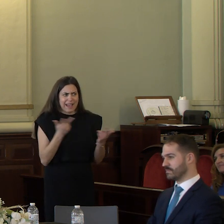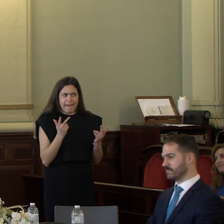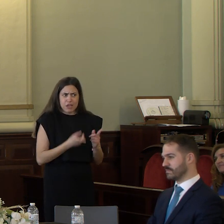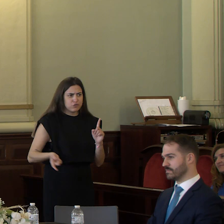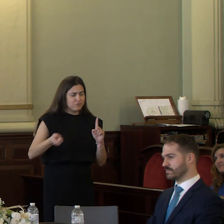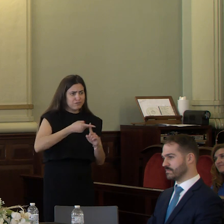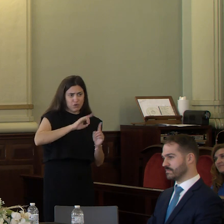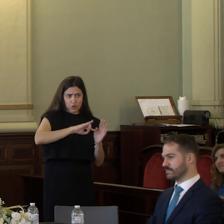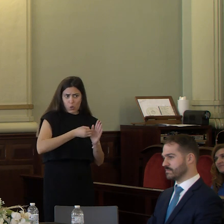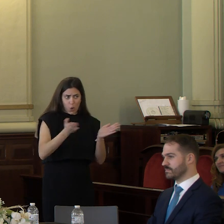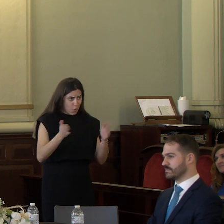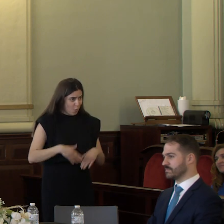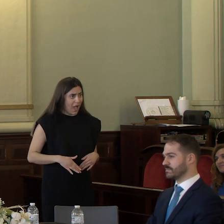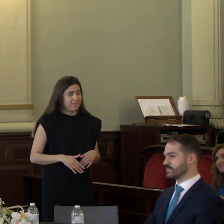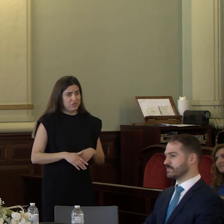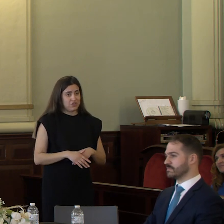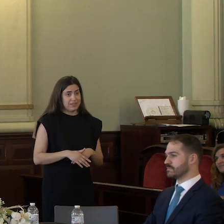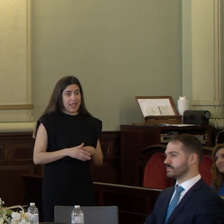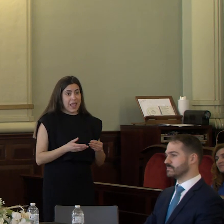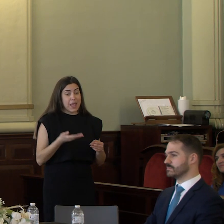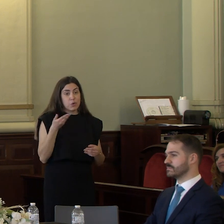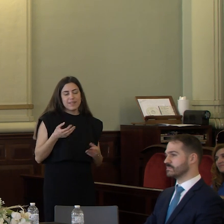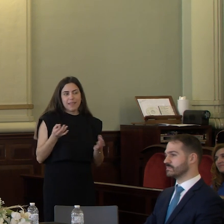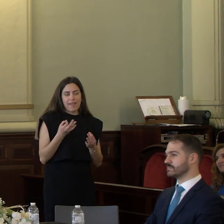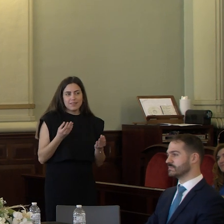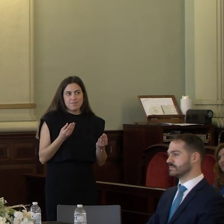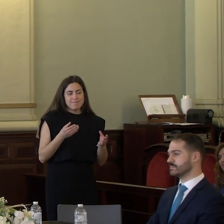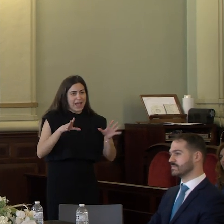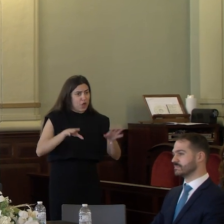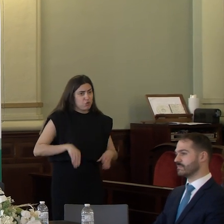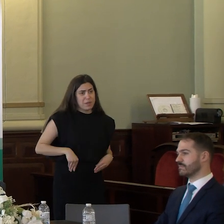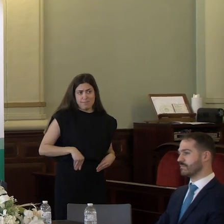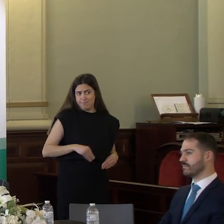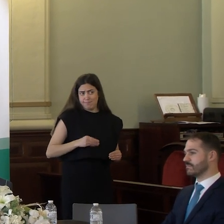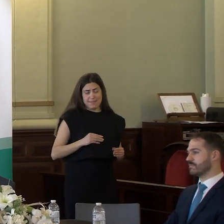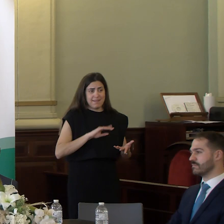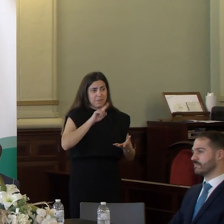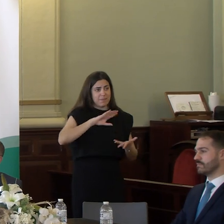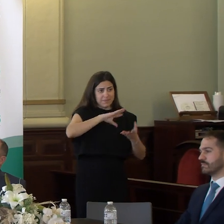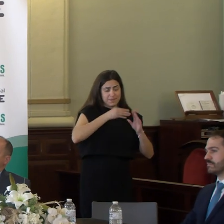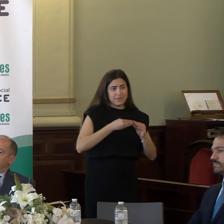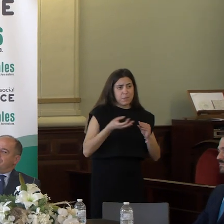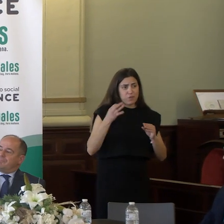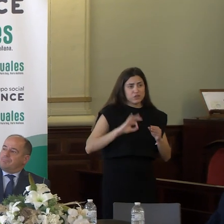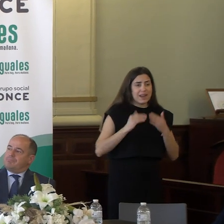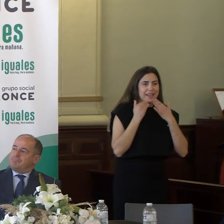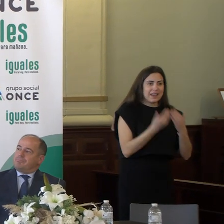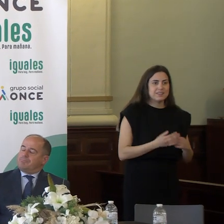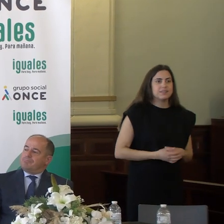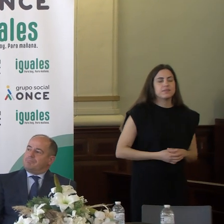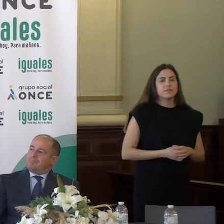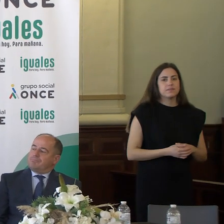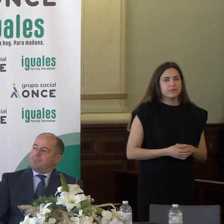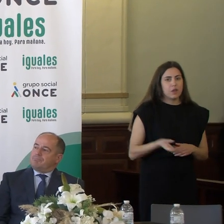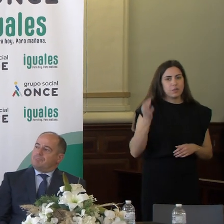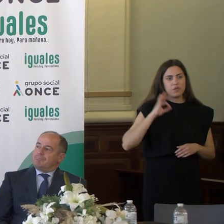más que aprender a sobrellevarlo pues, de la mejor manera posible y con ayuda de profesionales. Pues benditos los profesionales